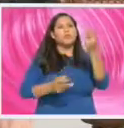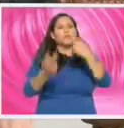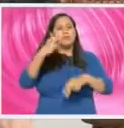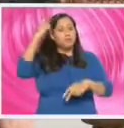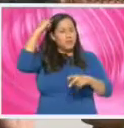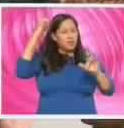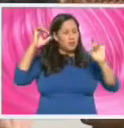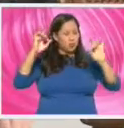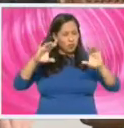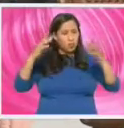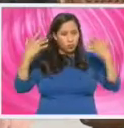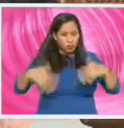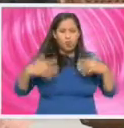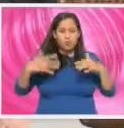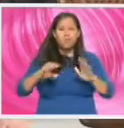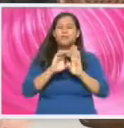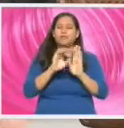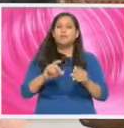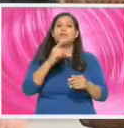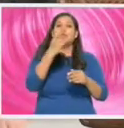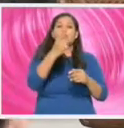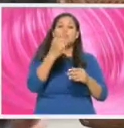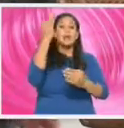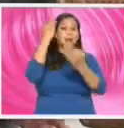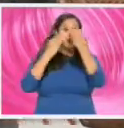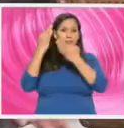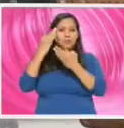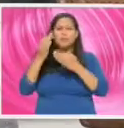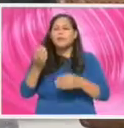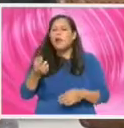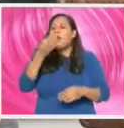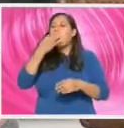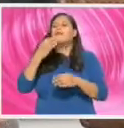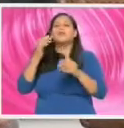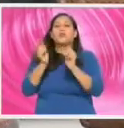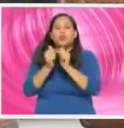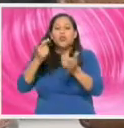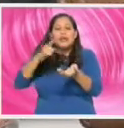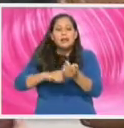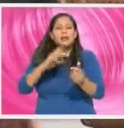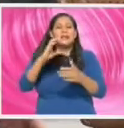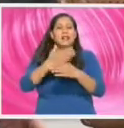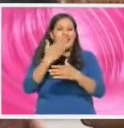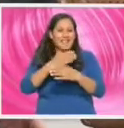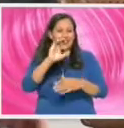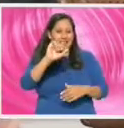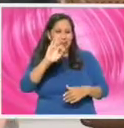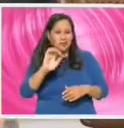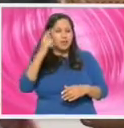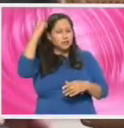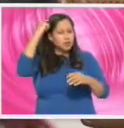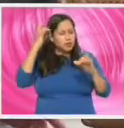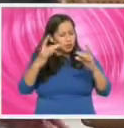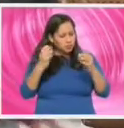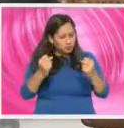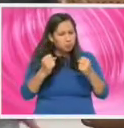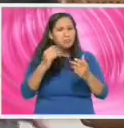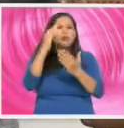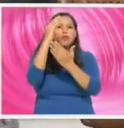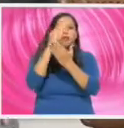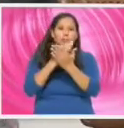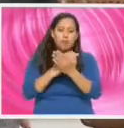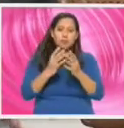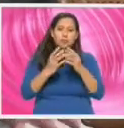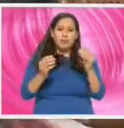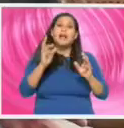uno de los tratamientos viene con cafeína, o sea, las tabletas vienen con cafeína y ayuda a quitar los ataques agudos. O sea, la cafeína más bien